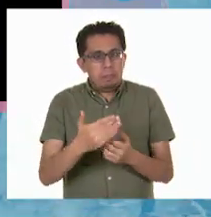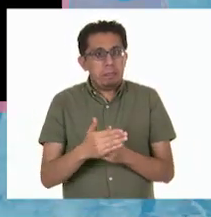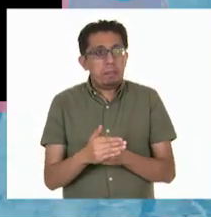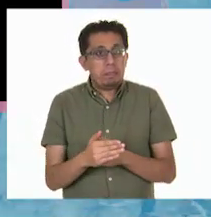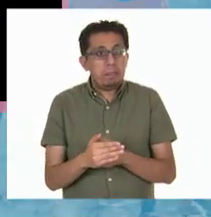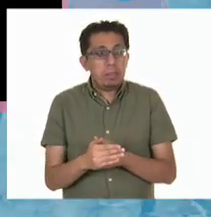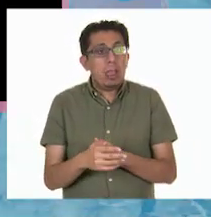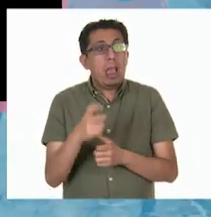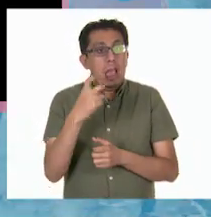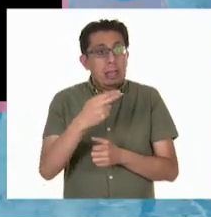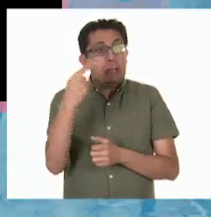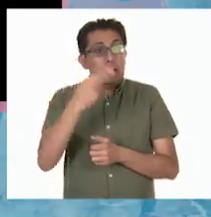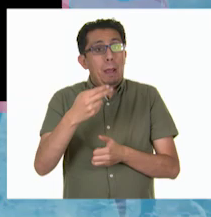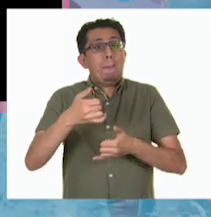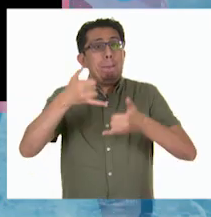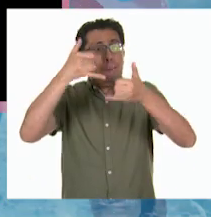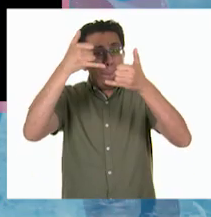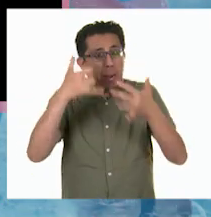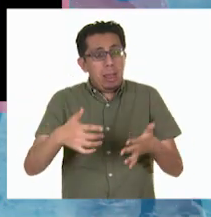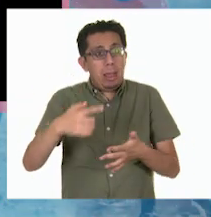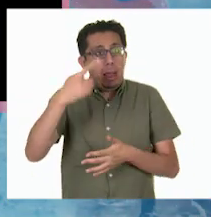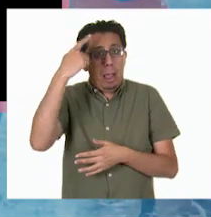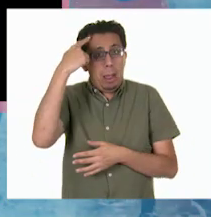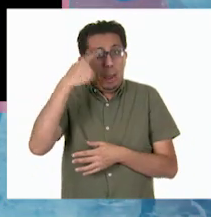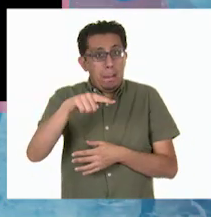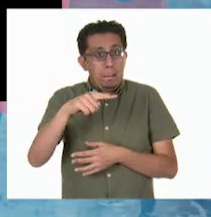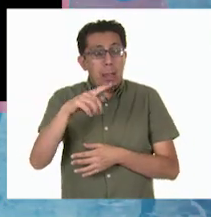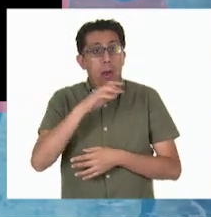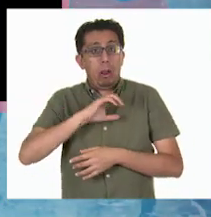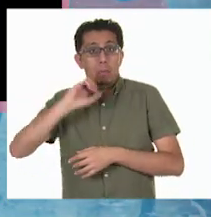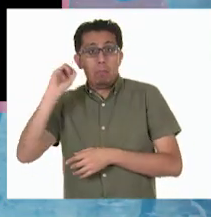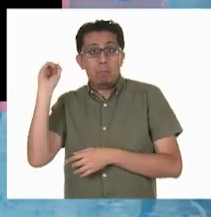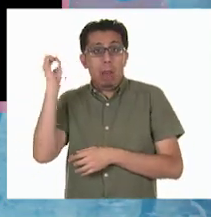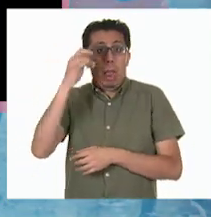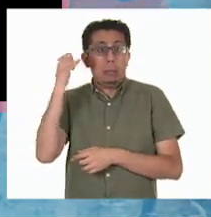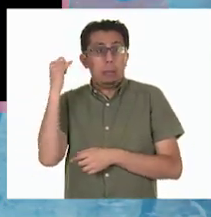Es bueno que pese para que salga lejos cuando lo aventamos.